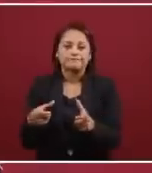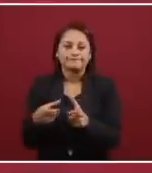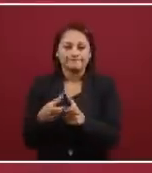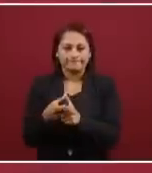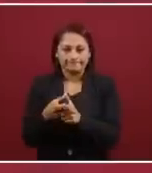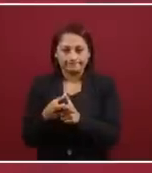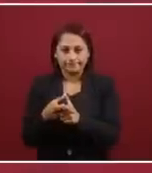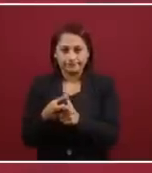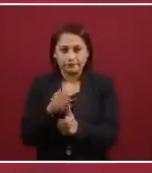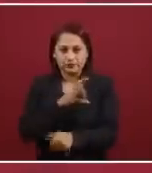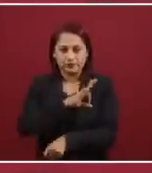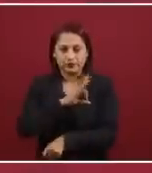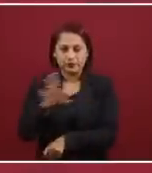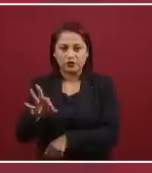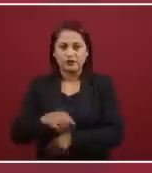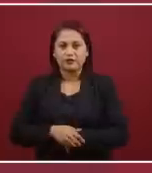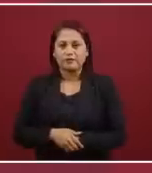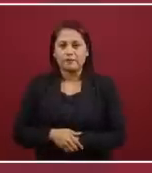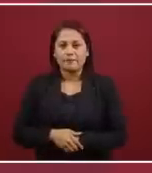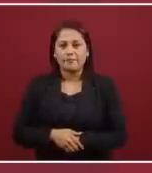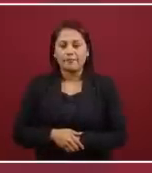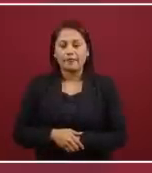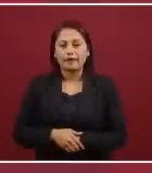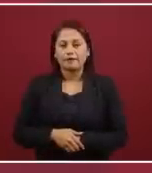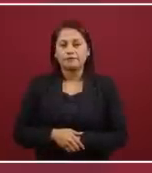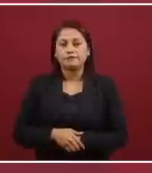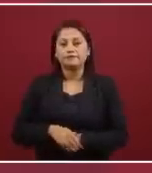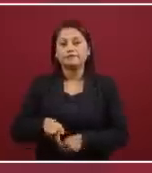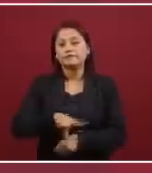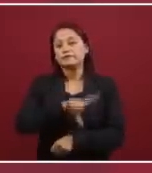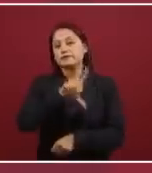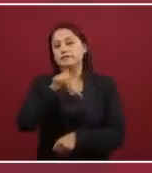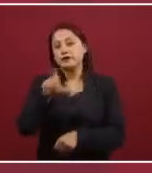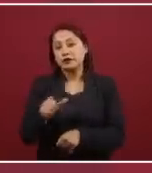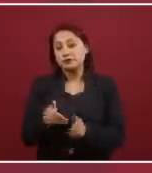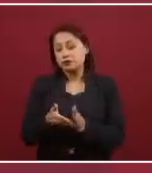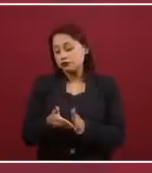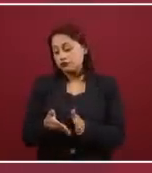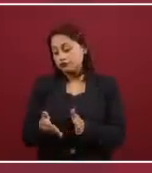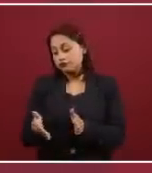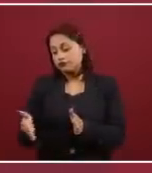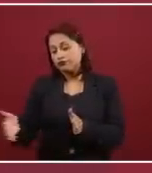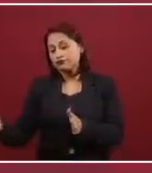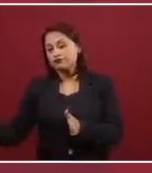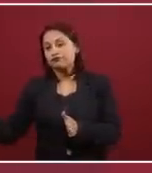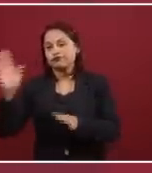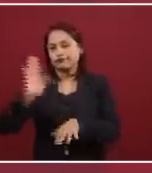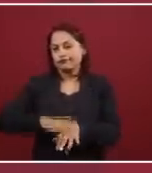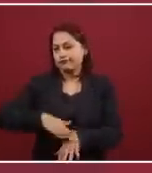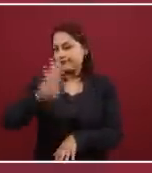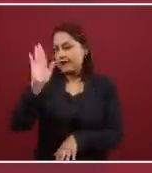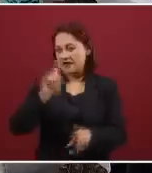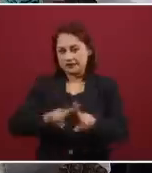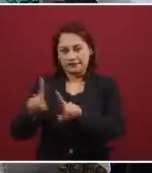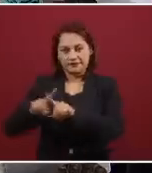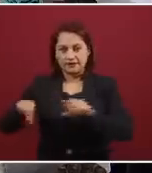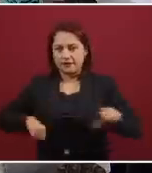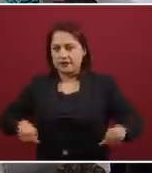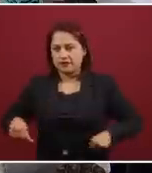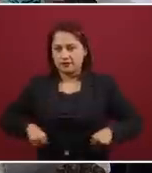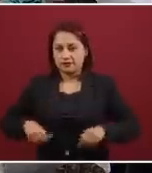Y vienen posteriormente otras acciones, pero estas tres